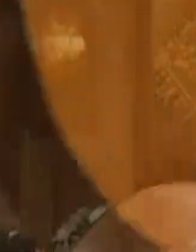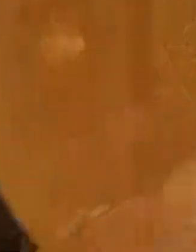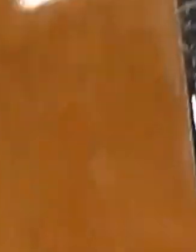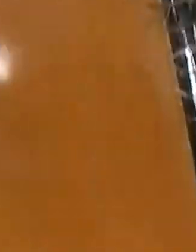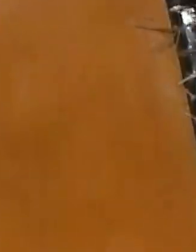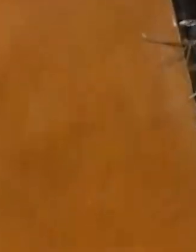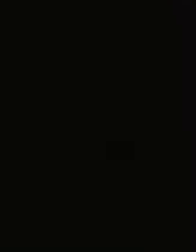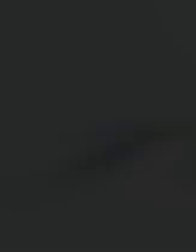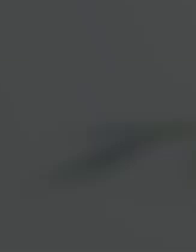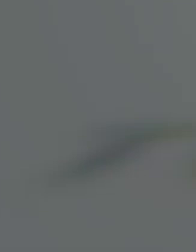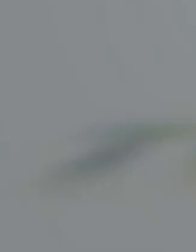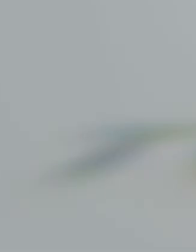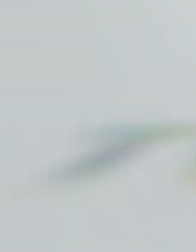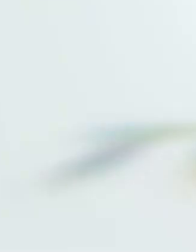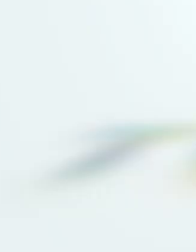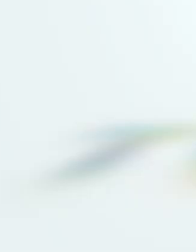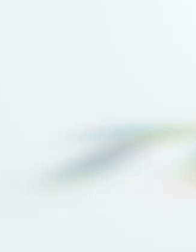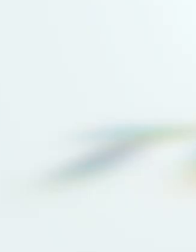¡Ánimo!